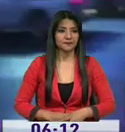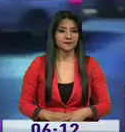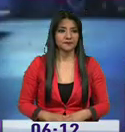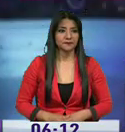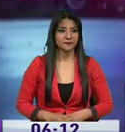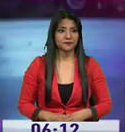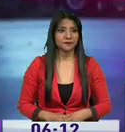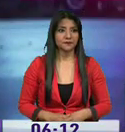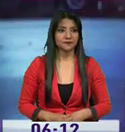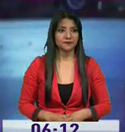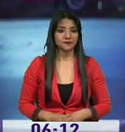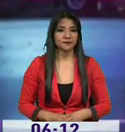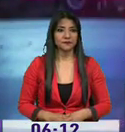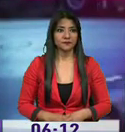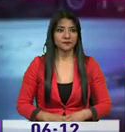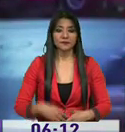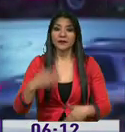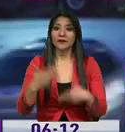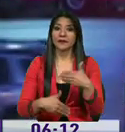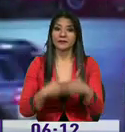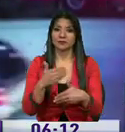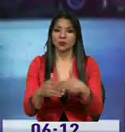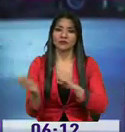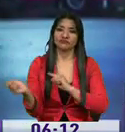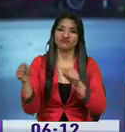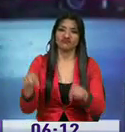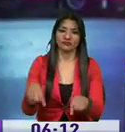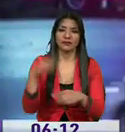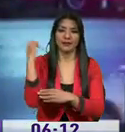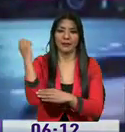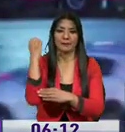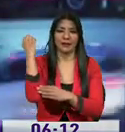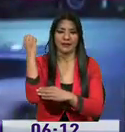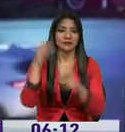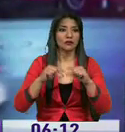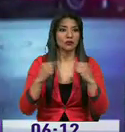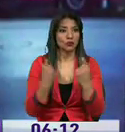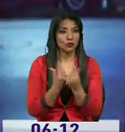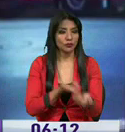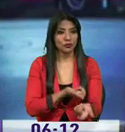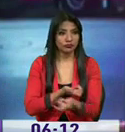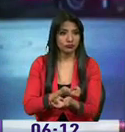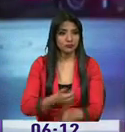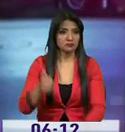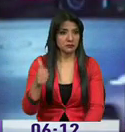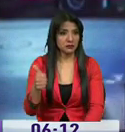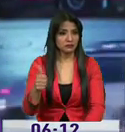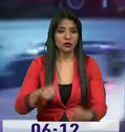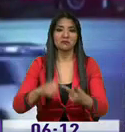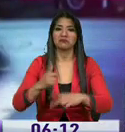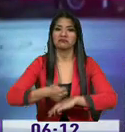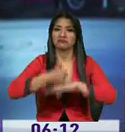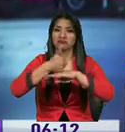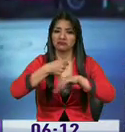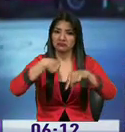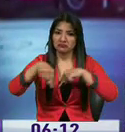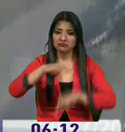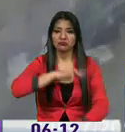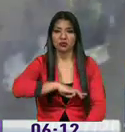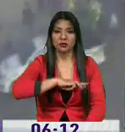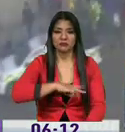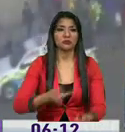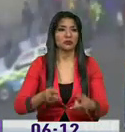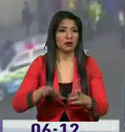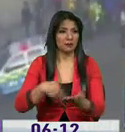Minutos después, el despacho de recursos de emergencia del Cuerpo de Bomberos y la Autoridad de Tránsito Municipal,